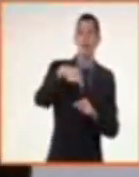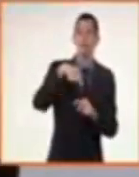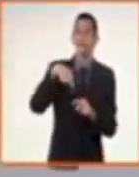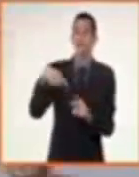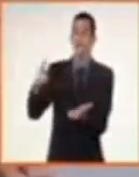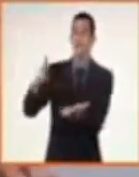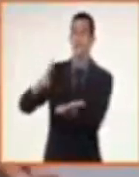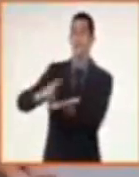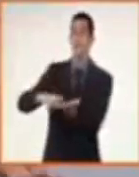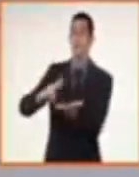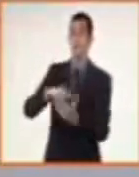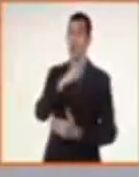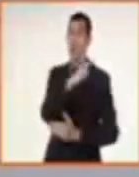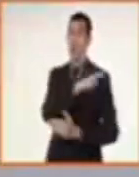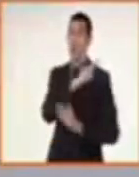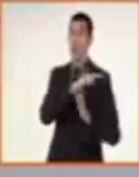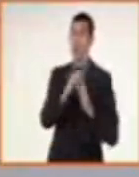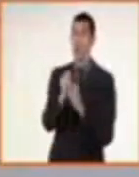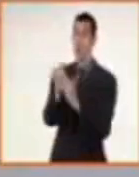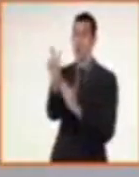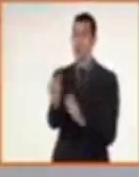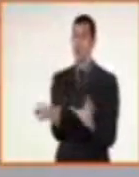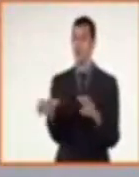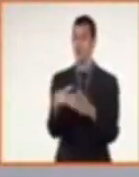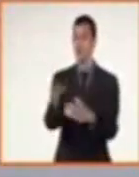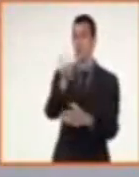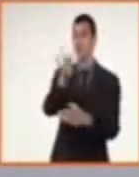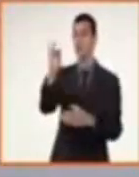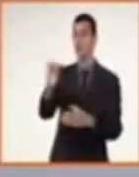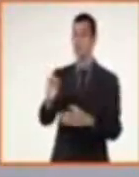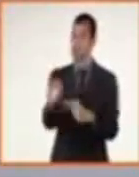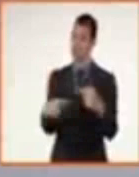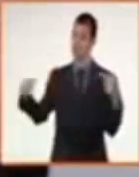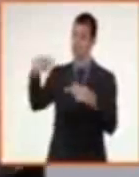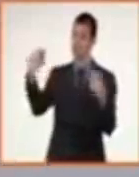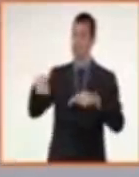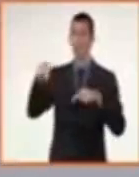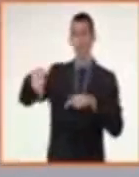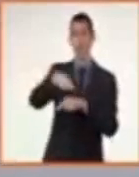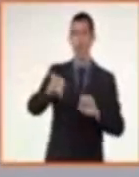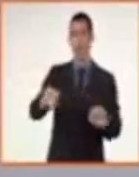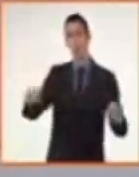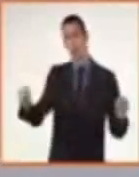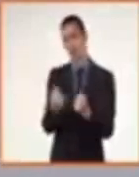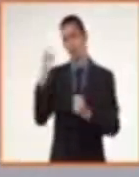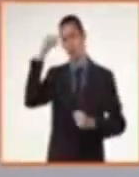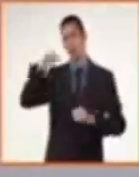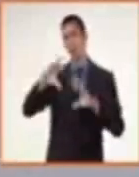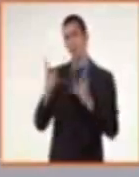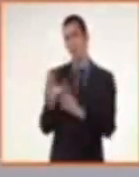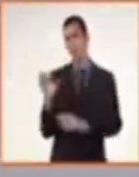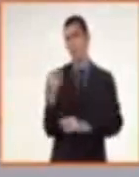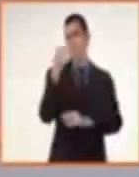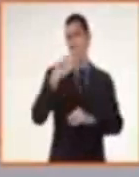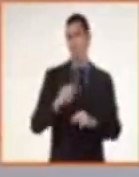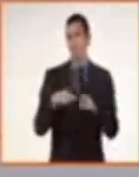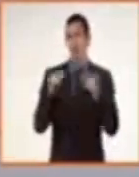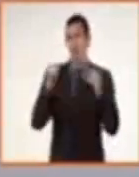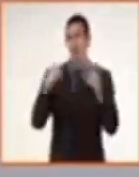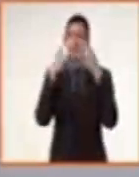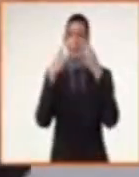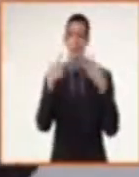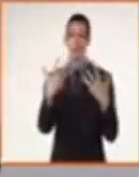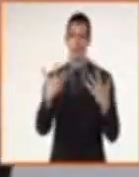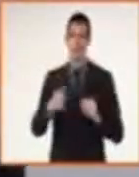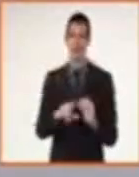final, digo desde el punto de vista teórico, porque al final es un proceso transversal. Es un proceso que transversaliza toda la sociedad y en el que todos